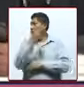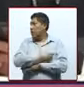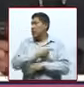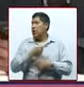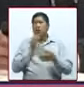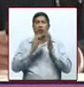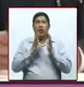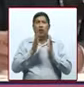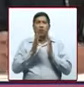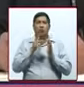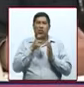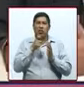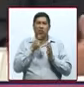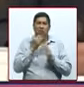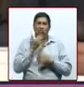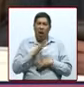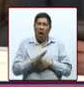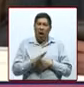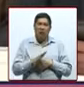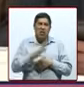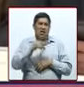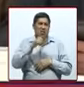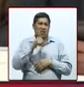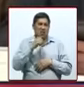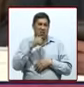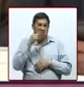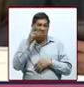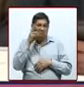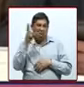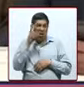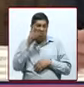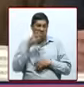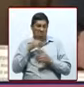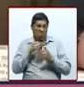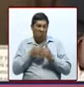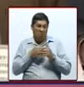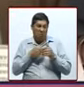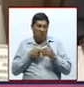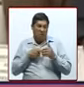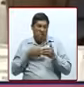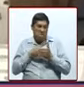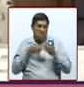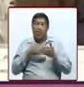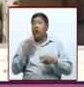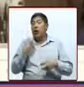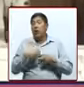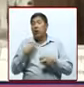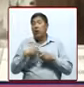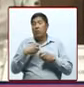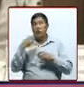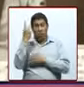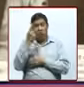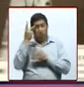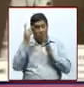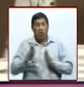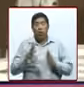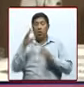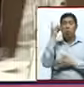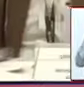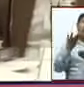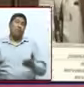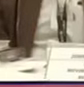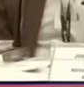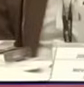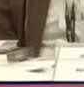se habla de una mano negra, se habla de lo que tú estás diciendo. Realmente, qué difícil es hacer política en el país, Tupí.